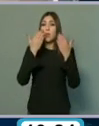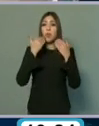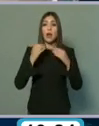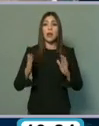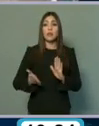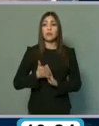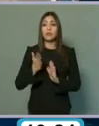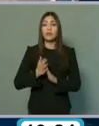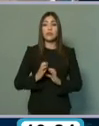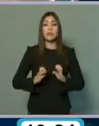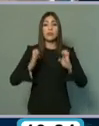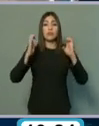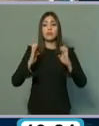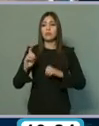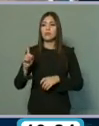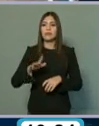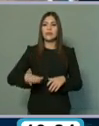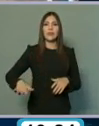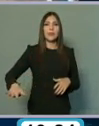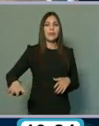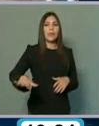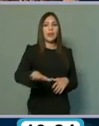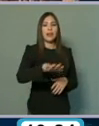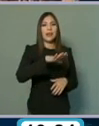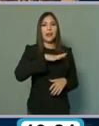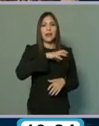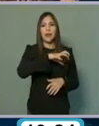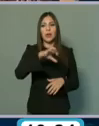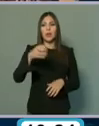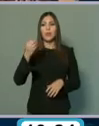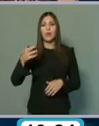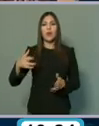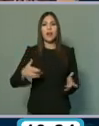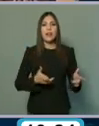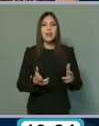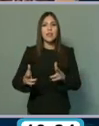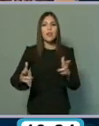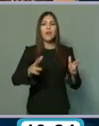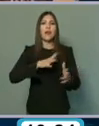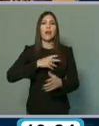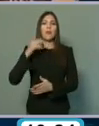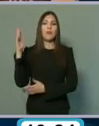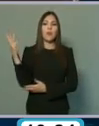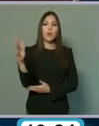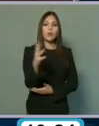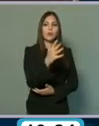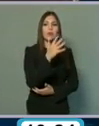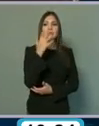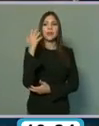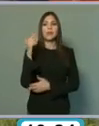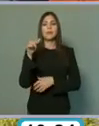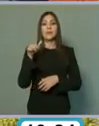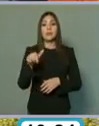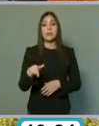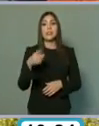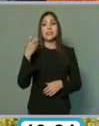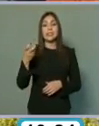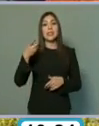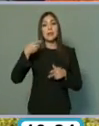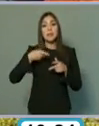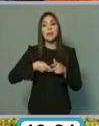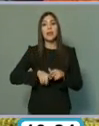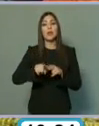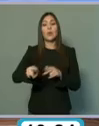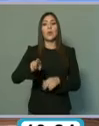elevaciones, ¿verdad? Ok. Es una gran pradera compuesta de mucho río, mucho bosque, Y de ahí nace eso